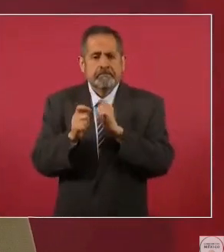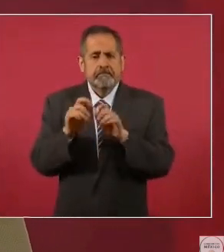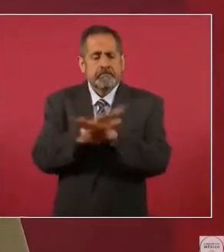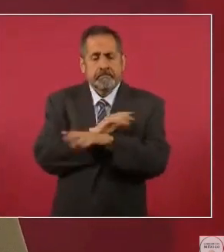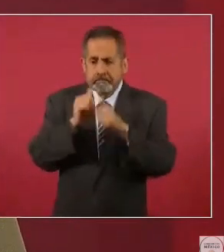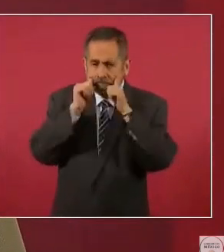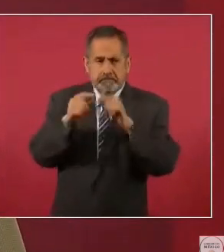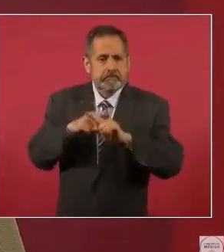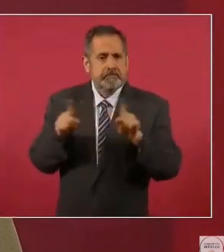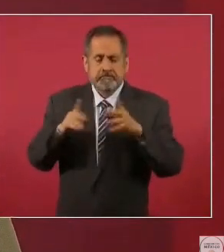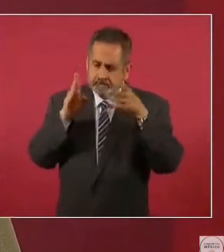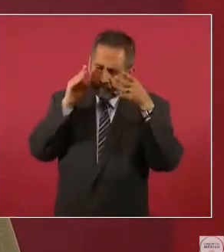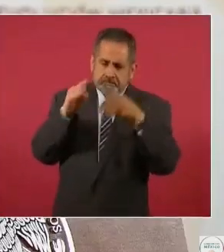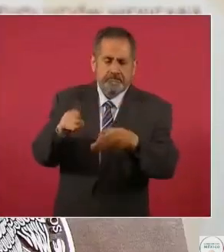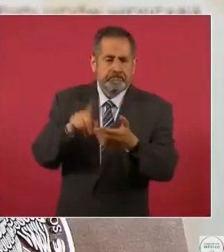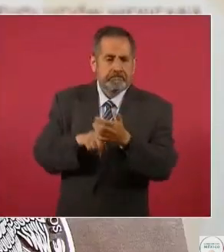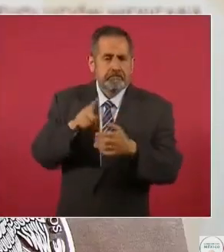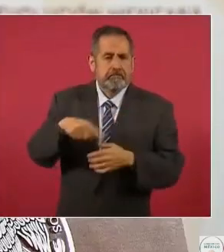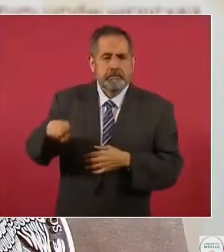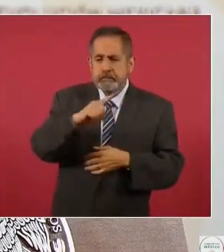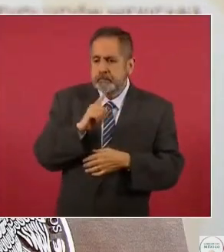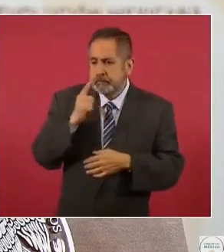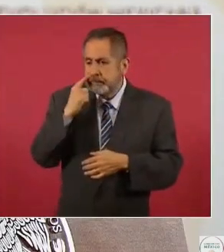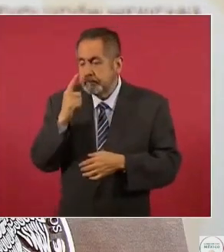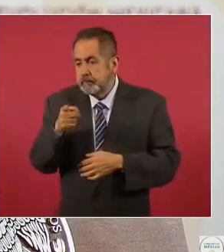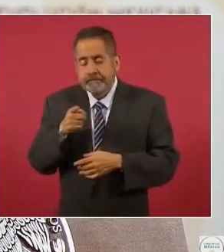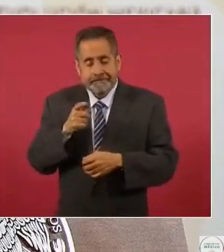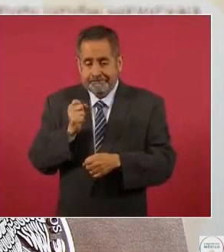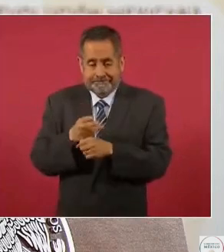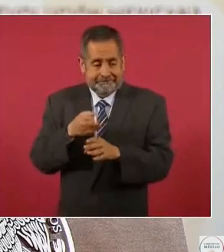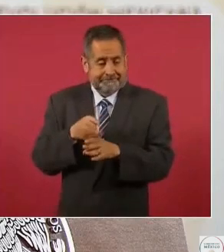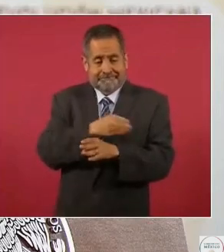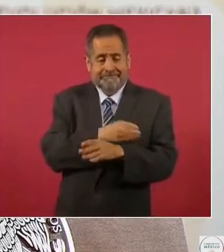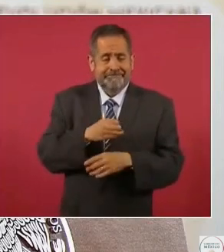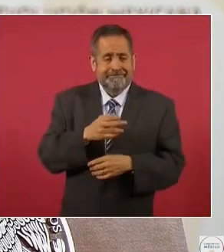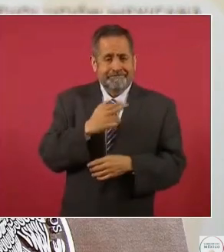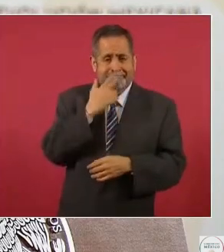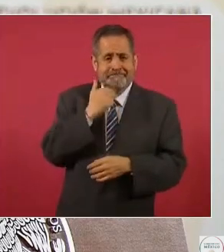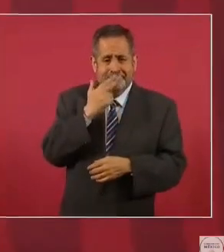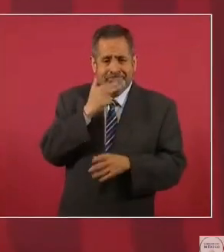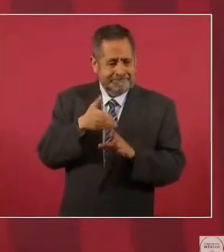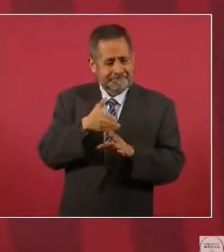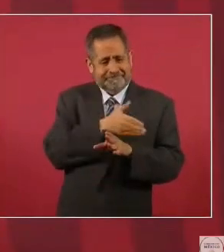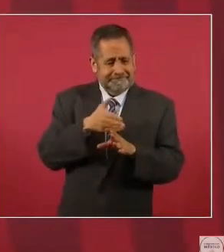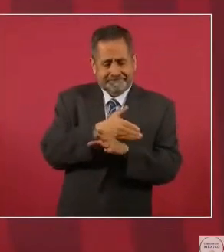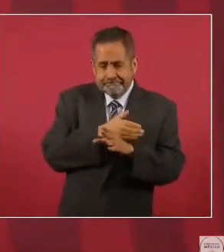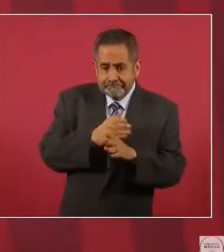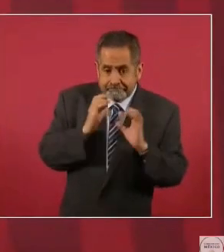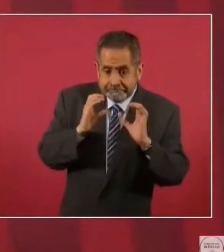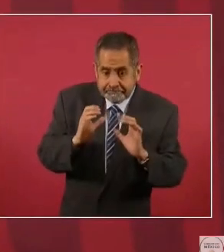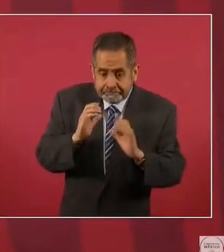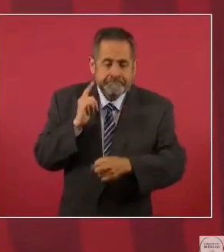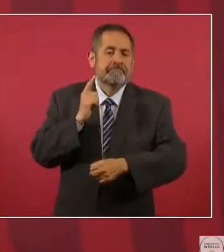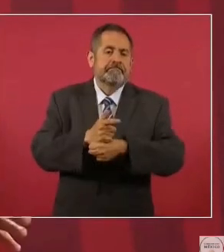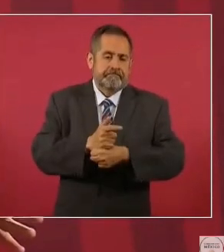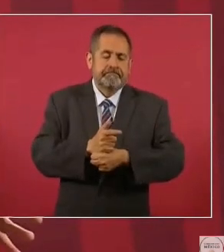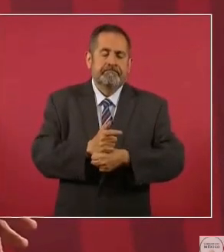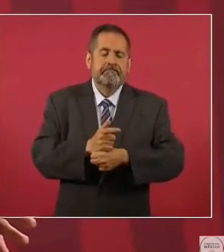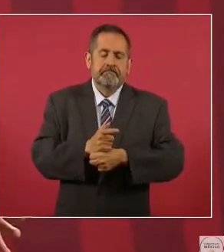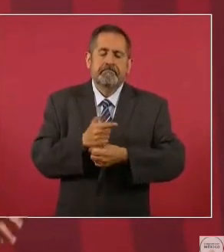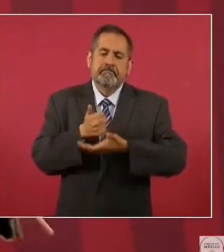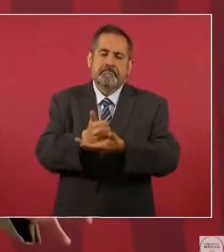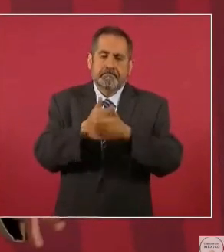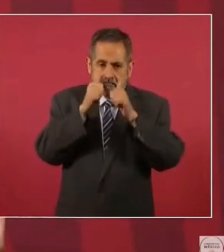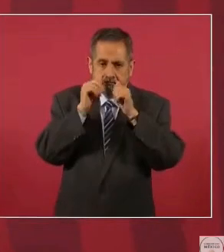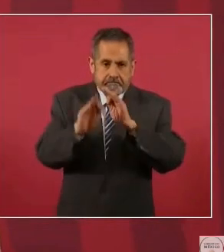modelo de atención dirigido a identificar tempranamente a las personas con diabetes y tratarlas de manera efectiva. Hay que recordar